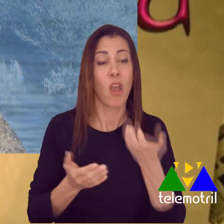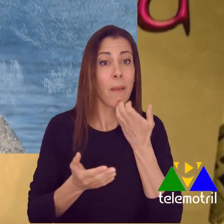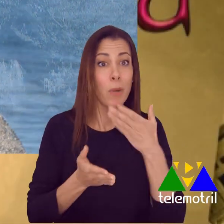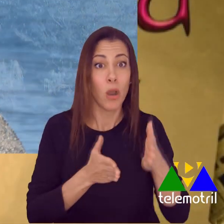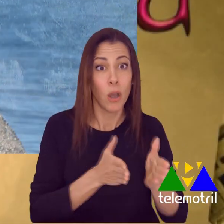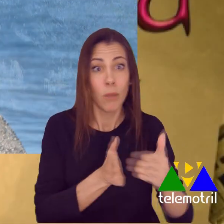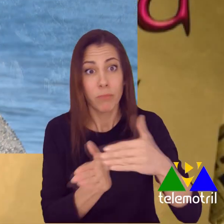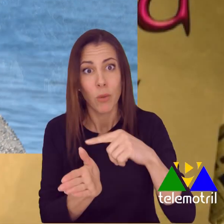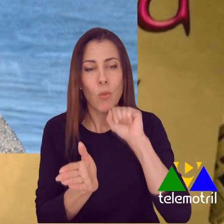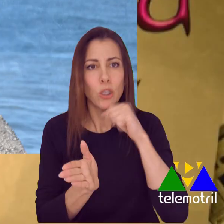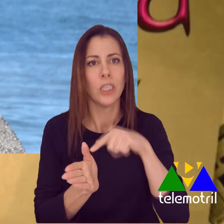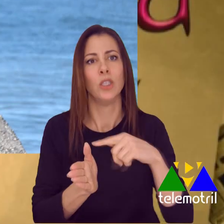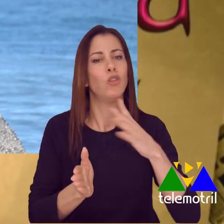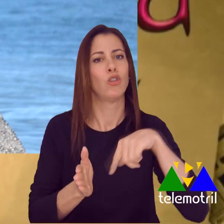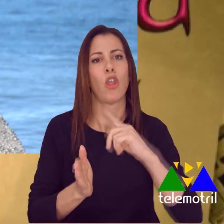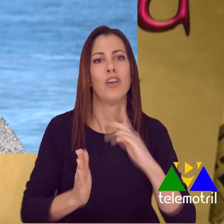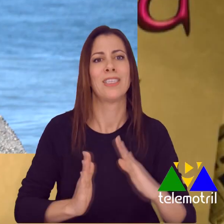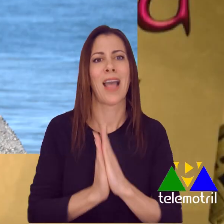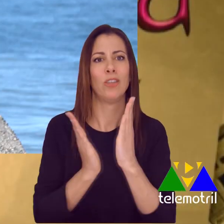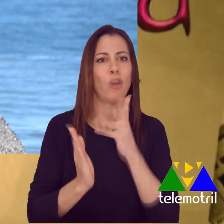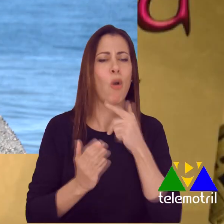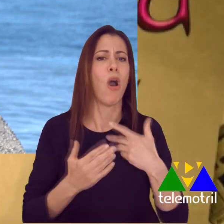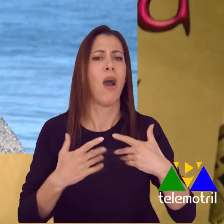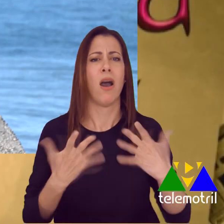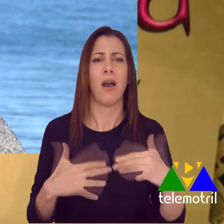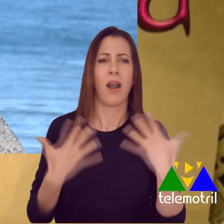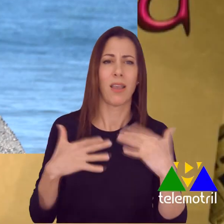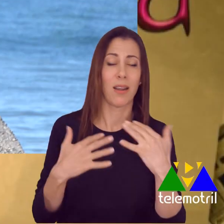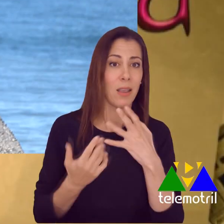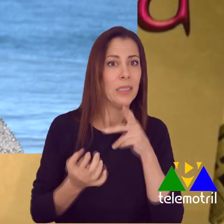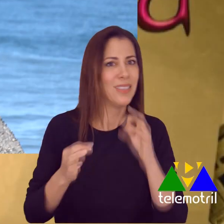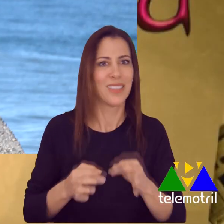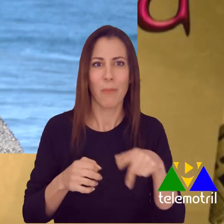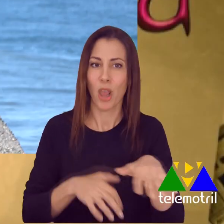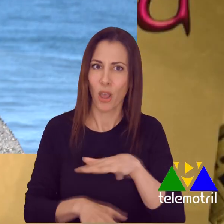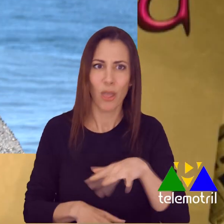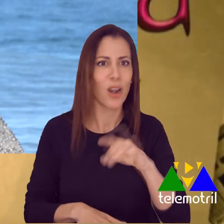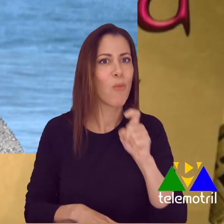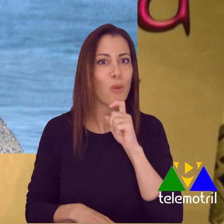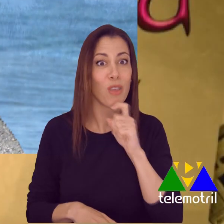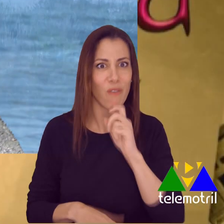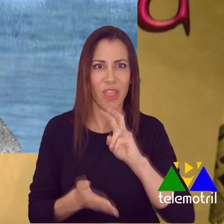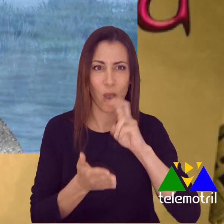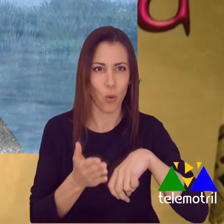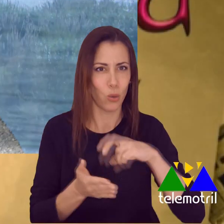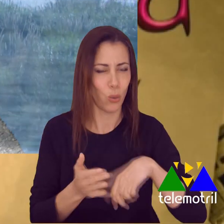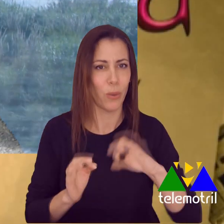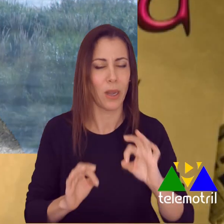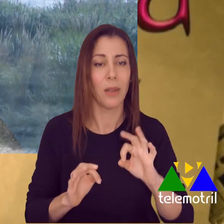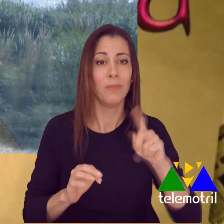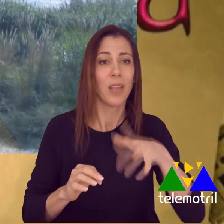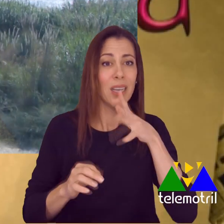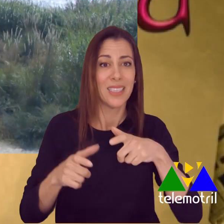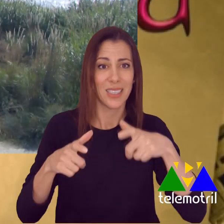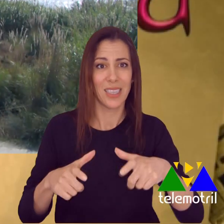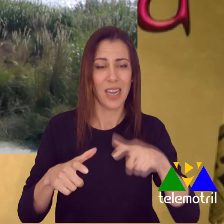zona de Motril, sacaban los santos de alegría del término municipal. Estas zonas siempre fueron difíciles de cultivar, las charcas